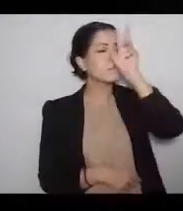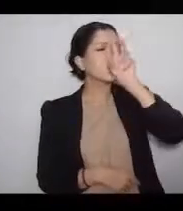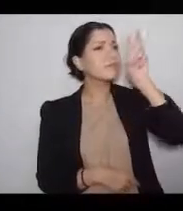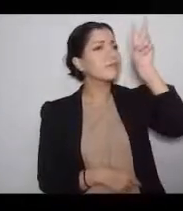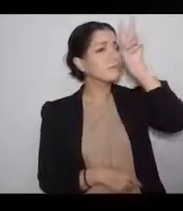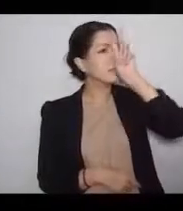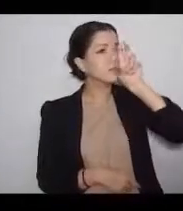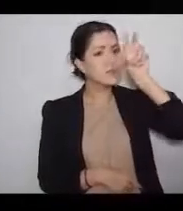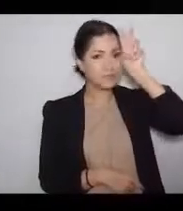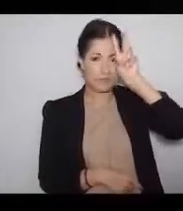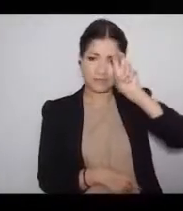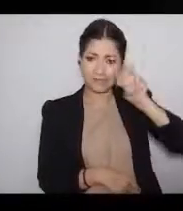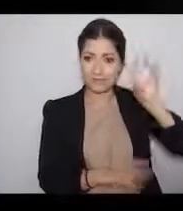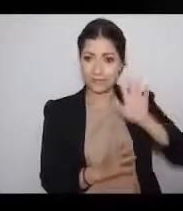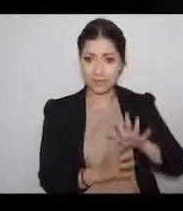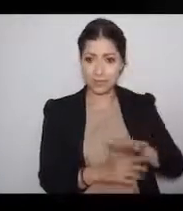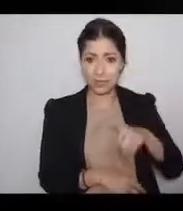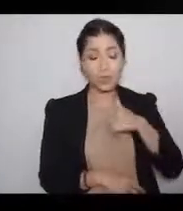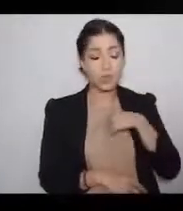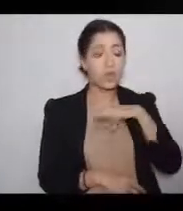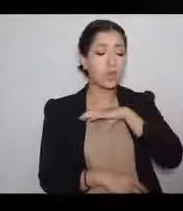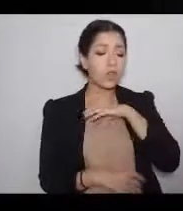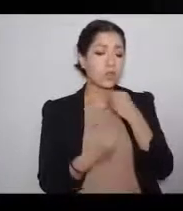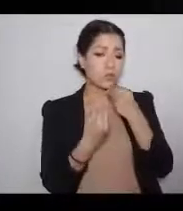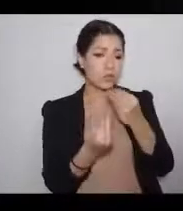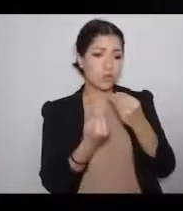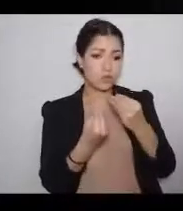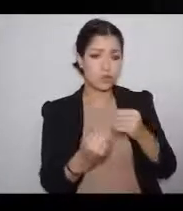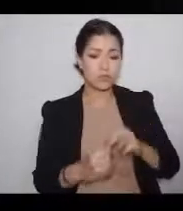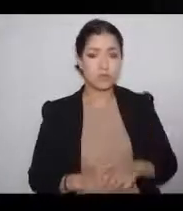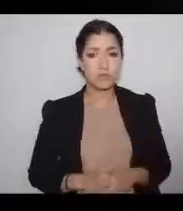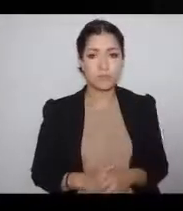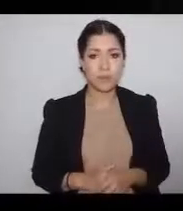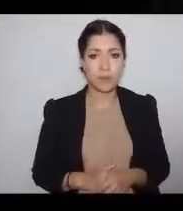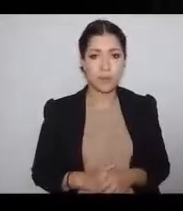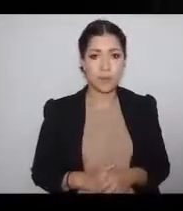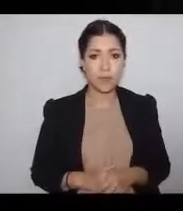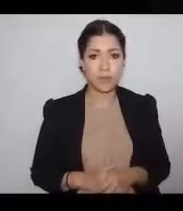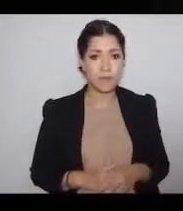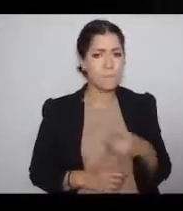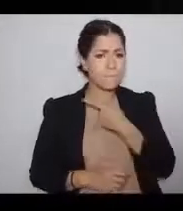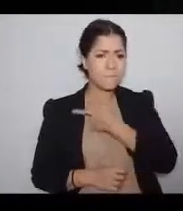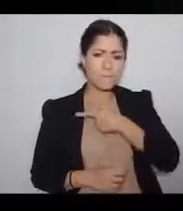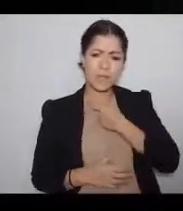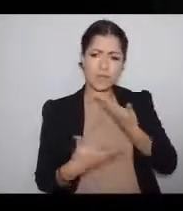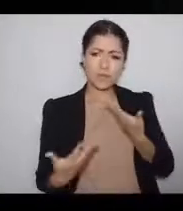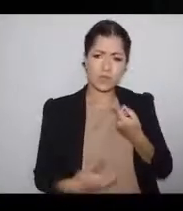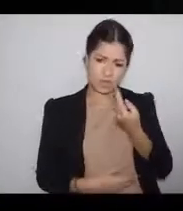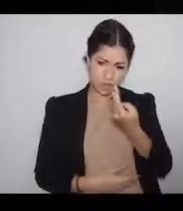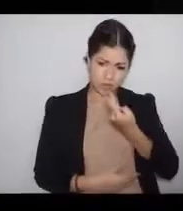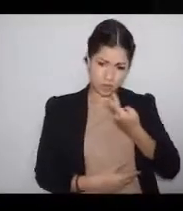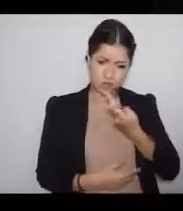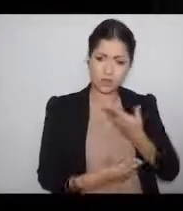Supongo que lo que te quiero decir es que la quise mucho. Me entusiasma trabajar contigo.